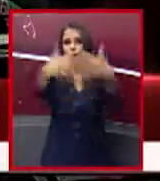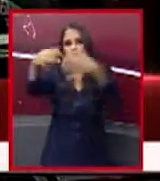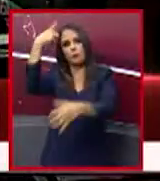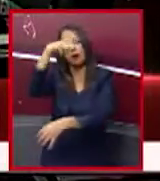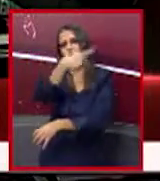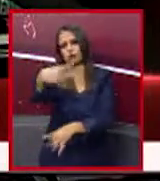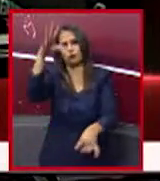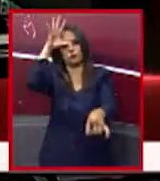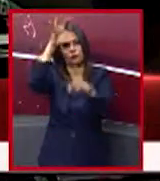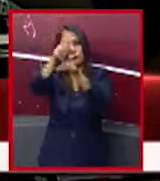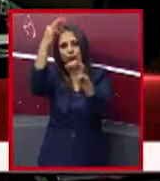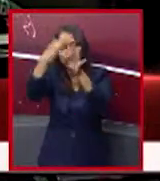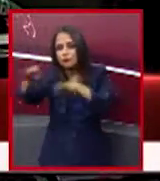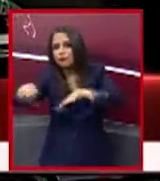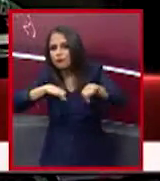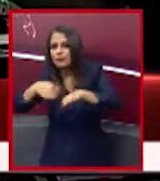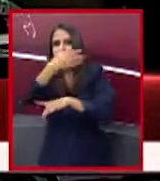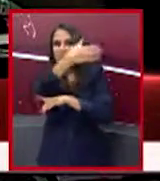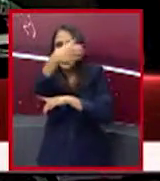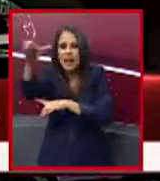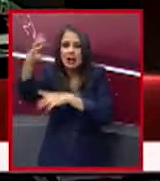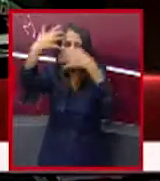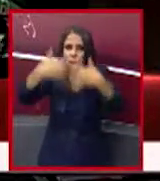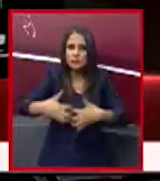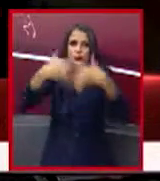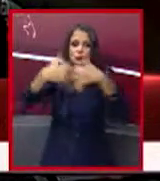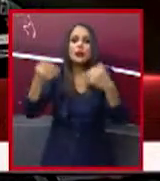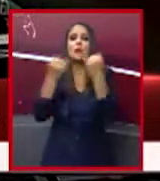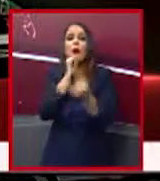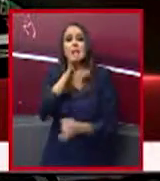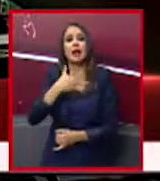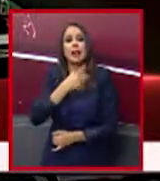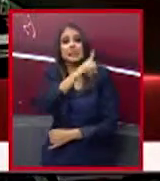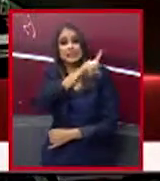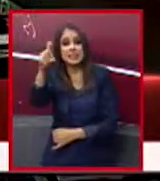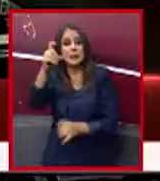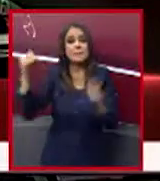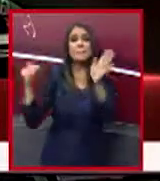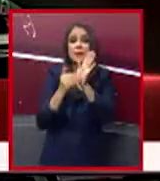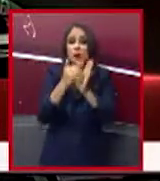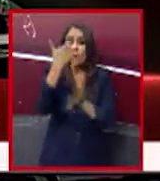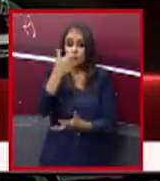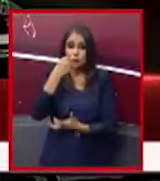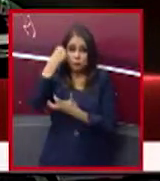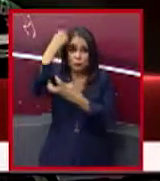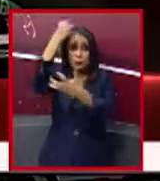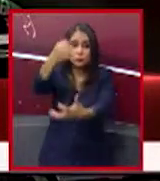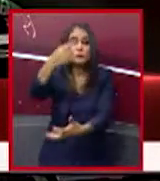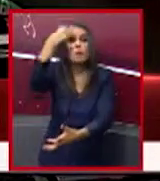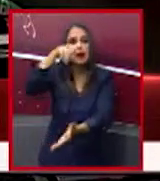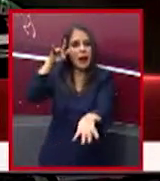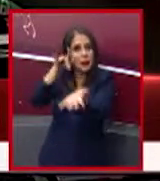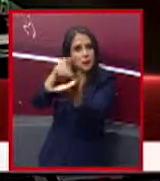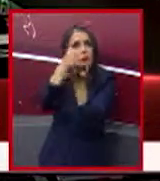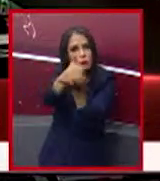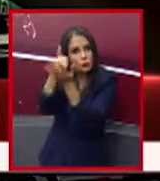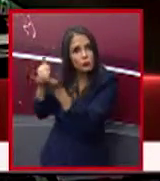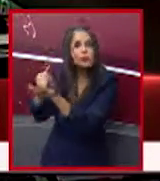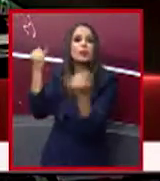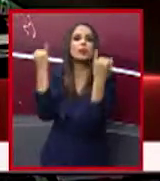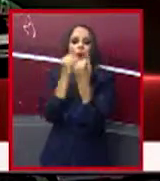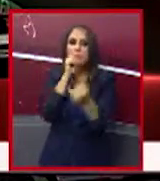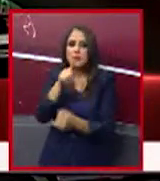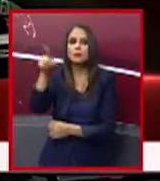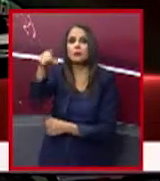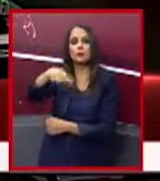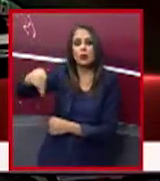aspiraciones. Y además tenemos una bolsa de 100 millones de pesos que nos va a apoyar precisamente para que los jóvenes que están saliendo